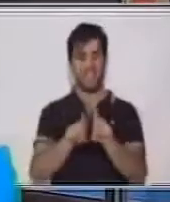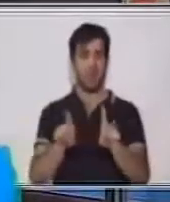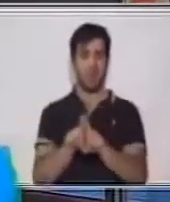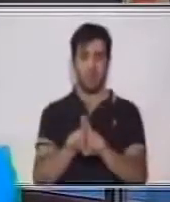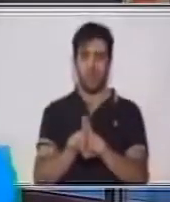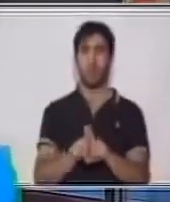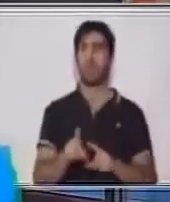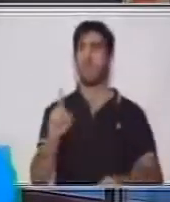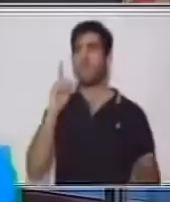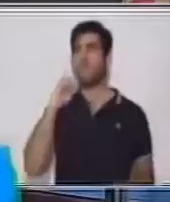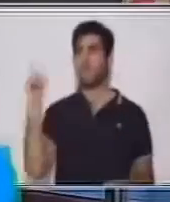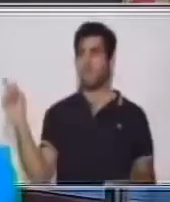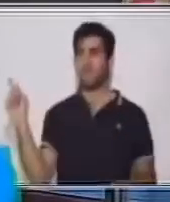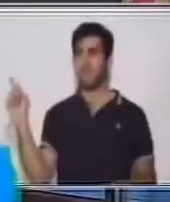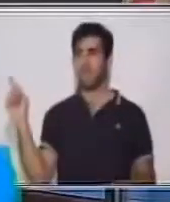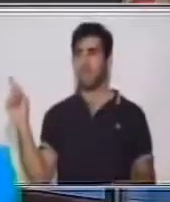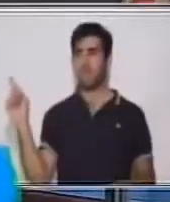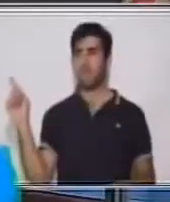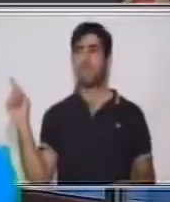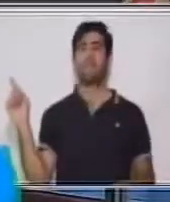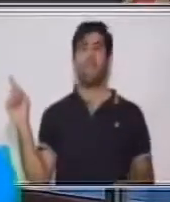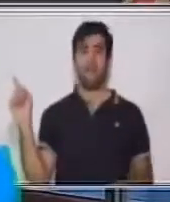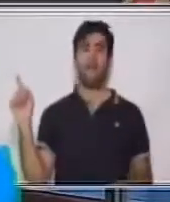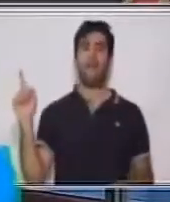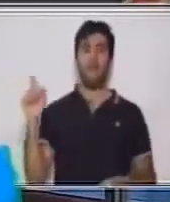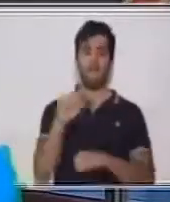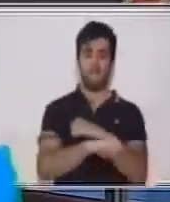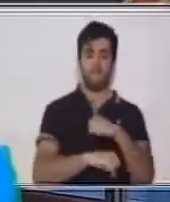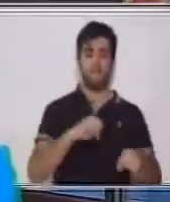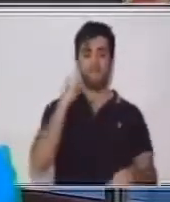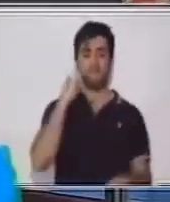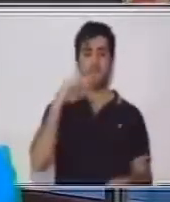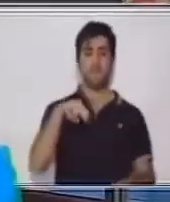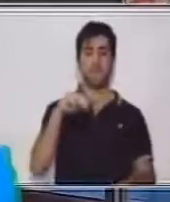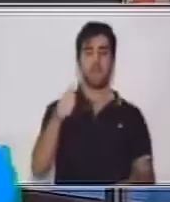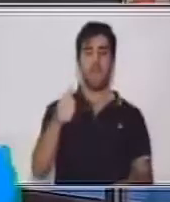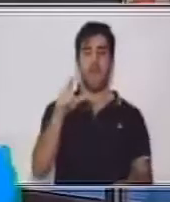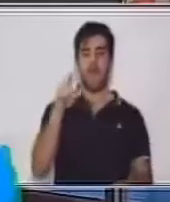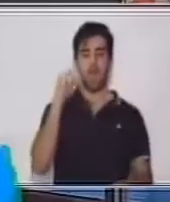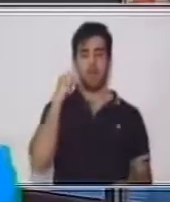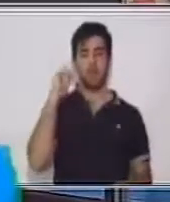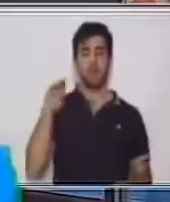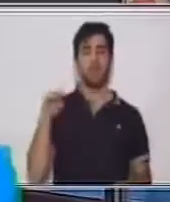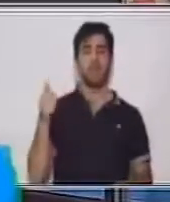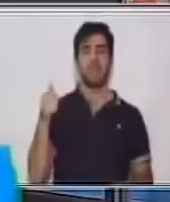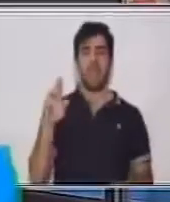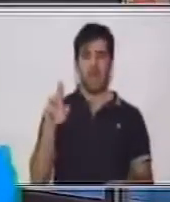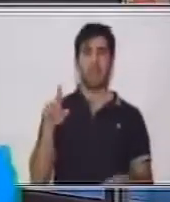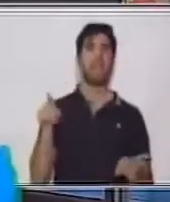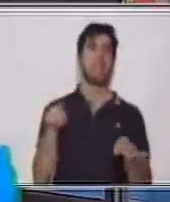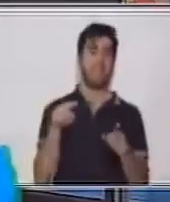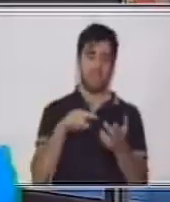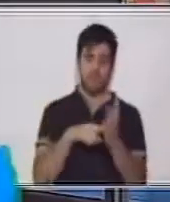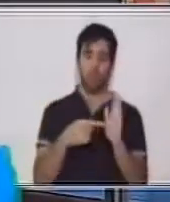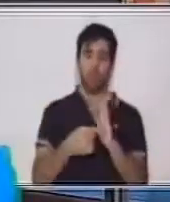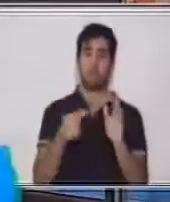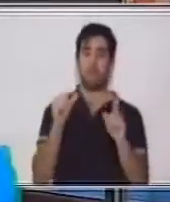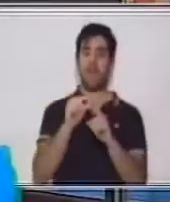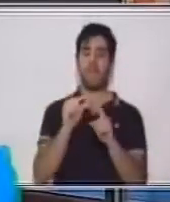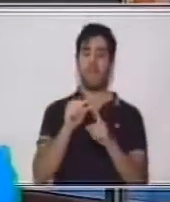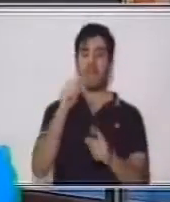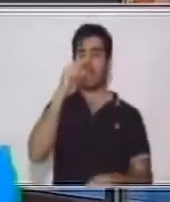finalizar es igual a terminar. Excelente. Como cuando nos preguntan en